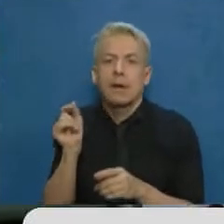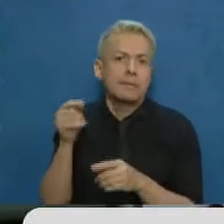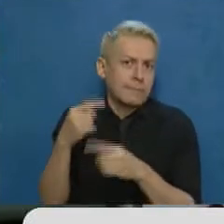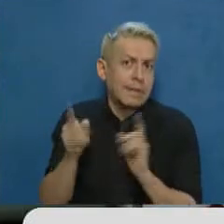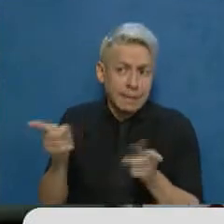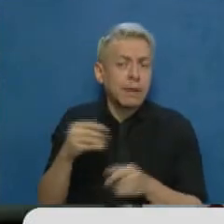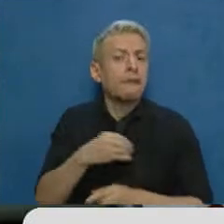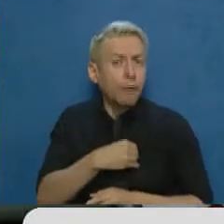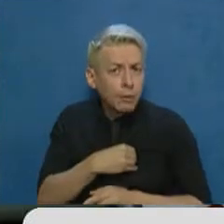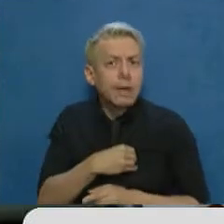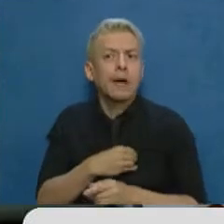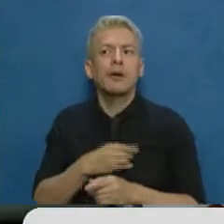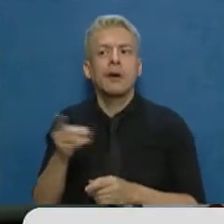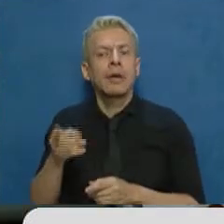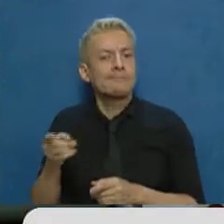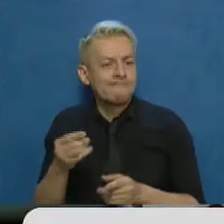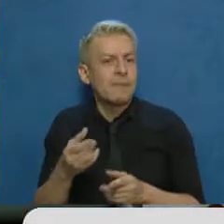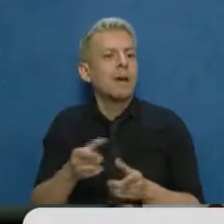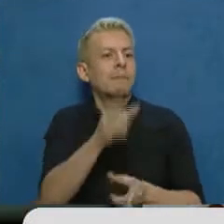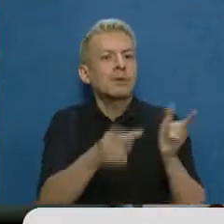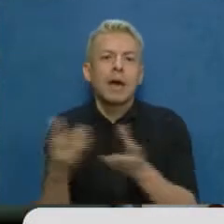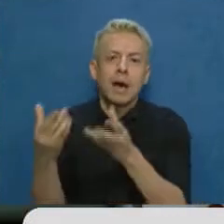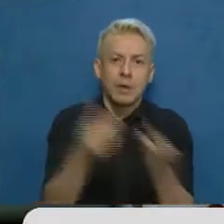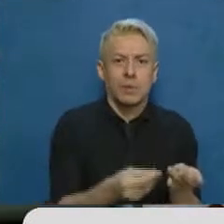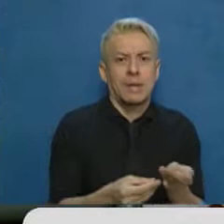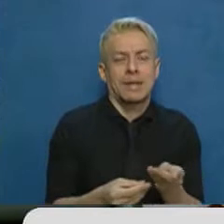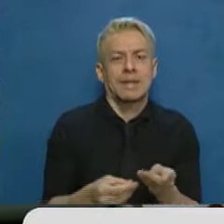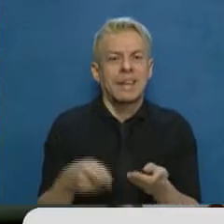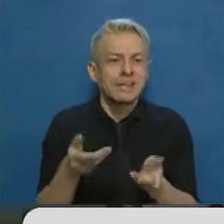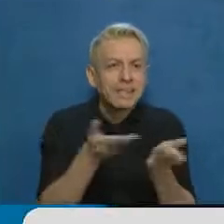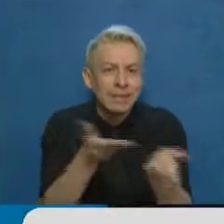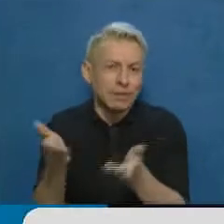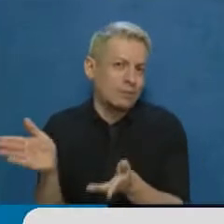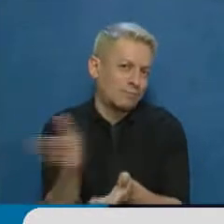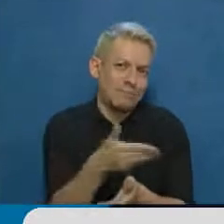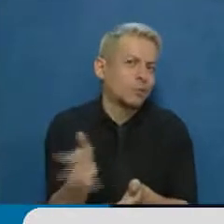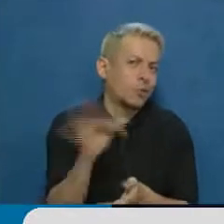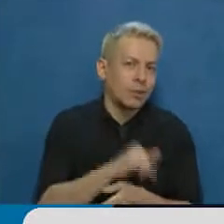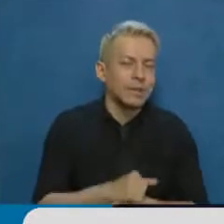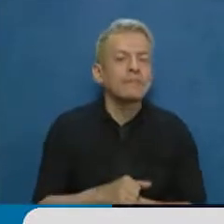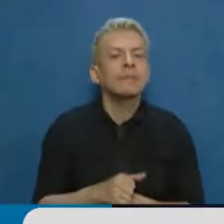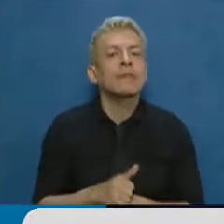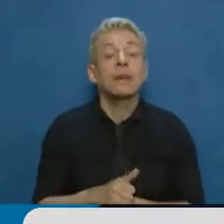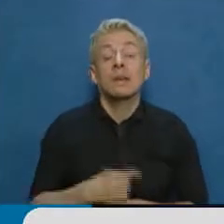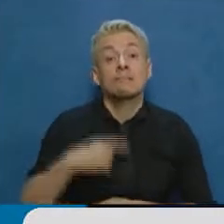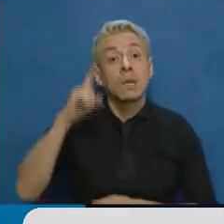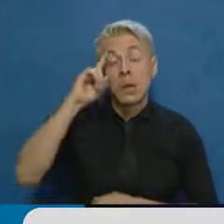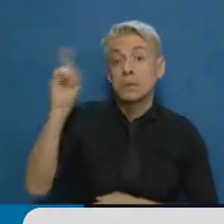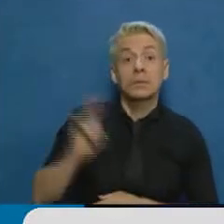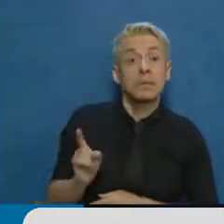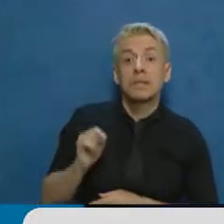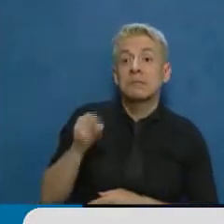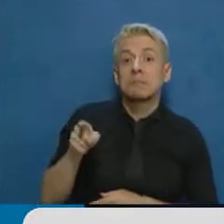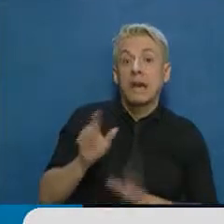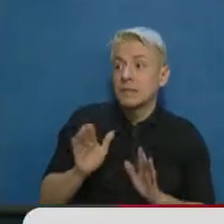son voluntarios y se dedican a ayudarnos y a estar al servicio de la comunidad todos los días. Nunca imaginábamos que íbamos a tener que trabajar de esta forma